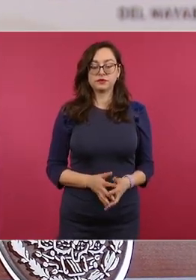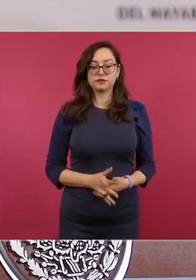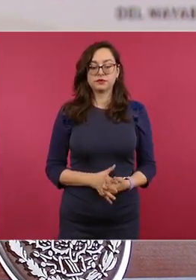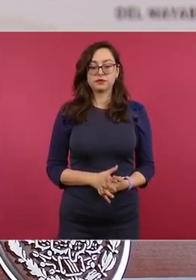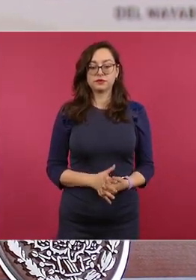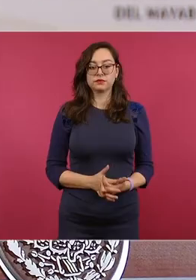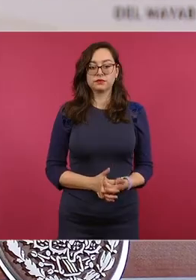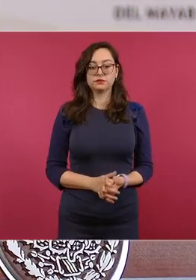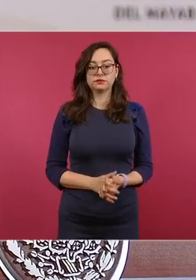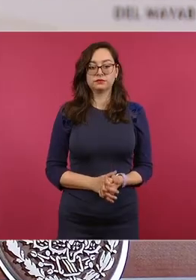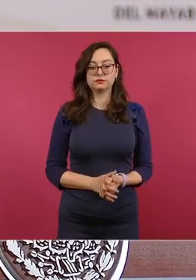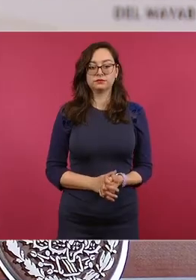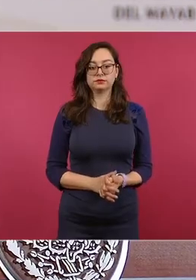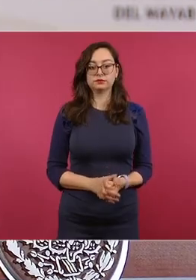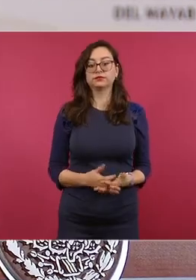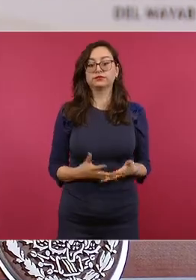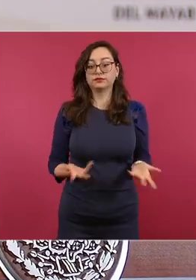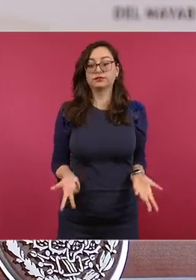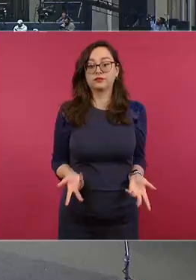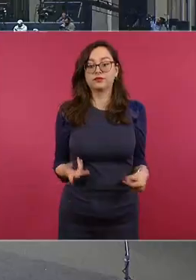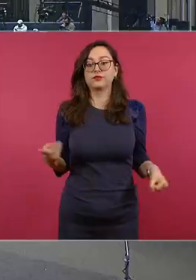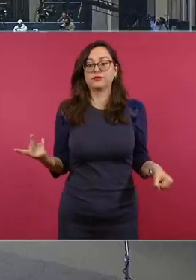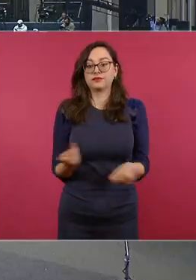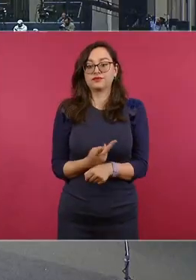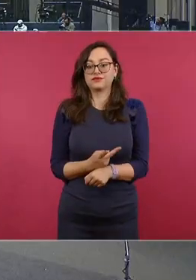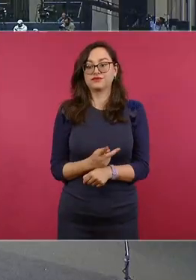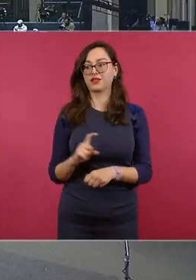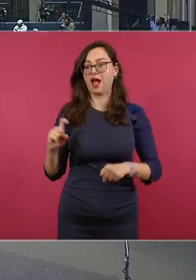porque como esto tiene que ver con descuentos,